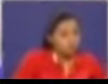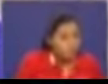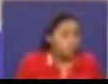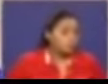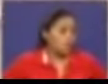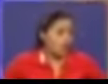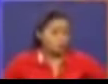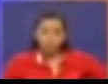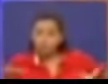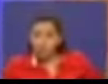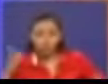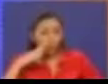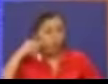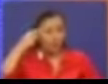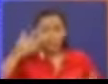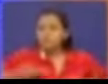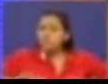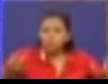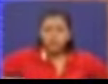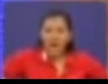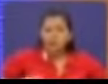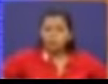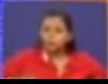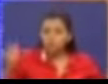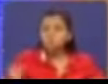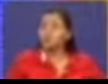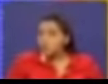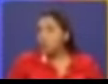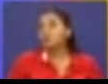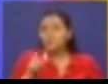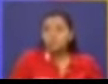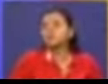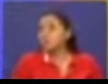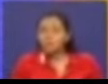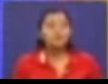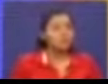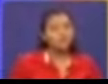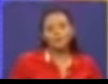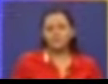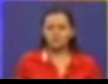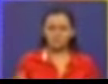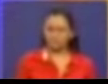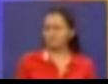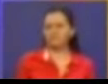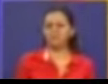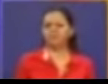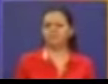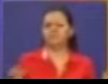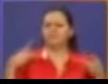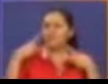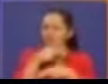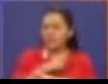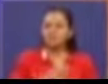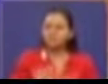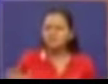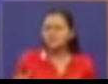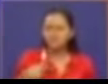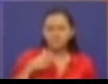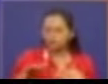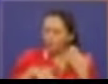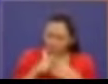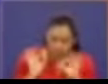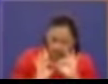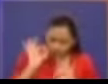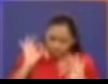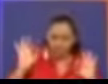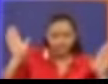corriente, despilfarro, el gasto de gobierno más alto. Todo es mentira, compañeros. Tenemos los indicadores más bajos